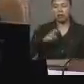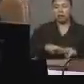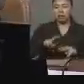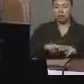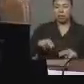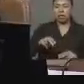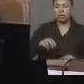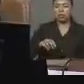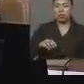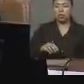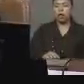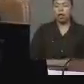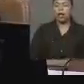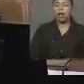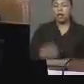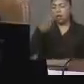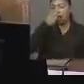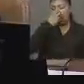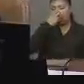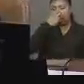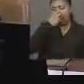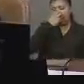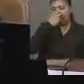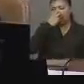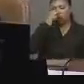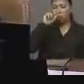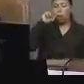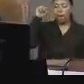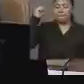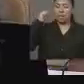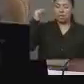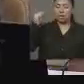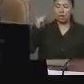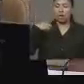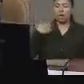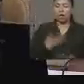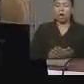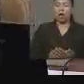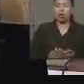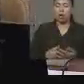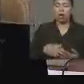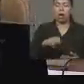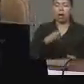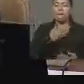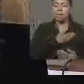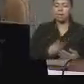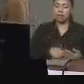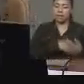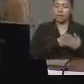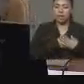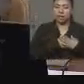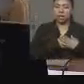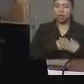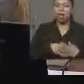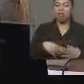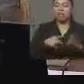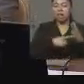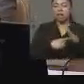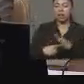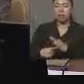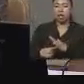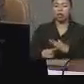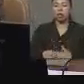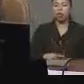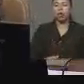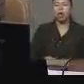de Elwin, Frey, Lagos, Sebastián Piñera y ahora la presidenta Bachelet. Sería discriminatorio que